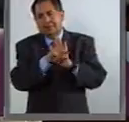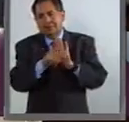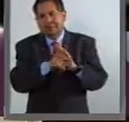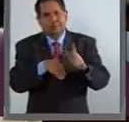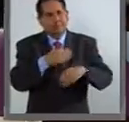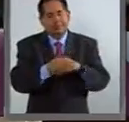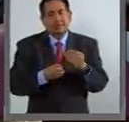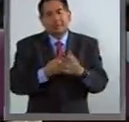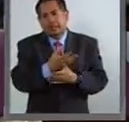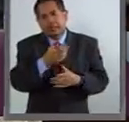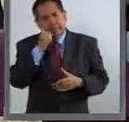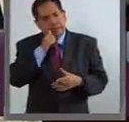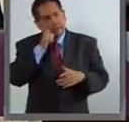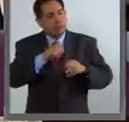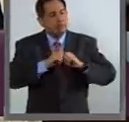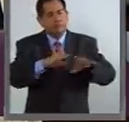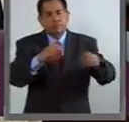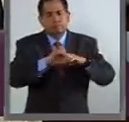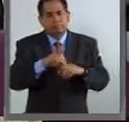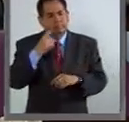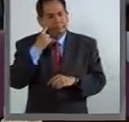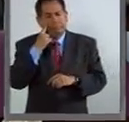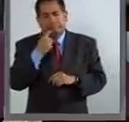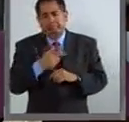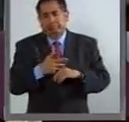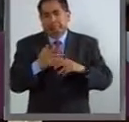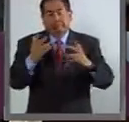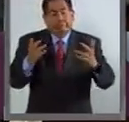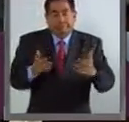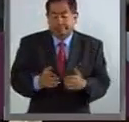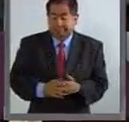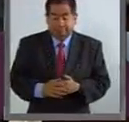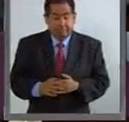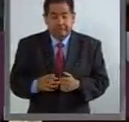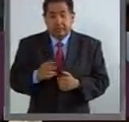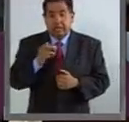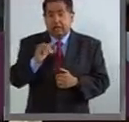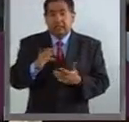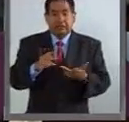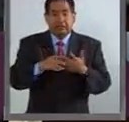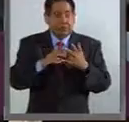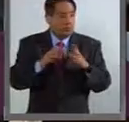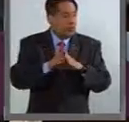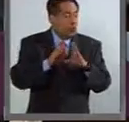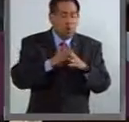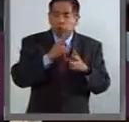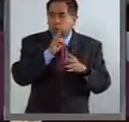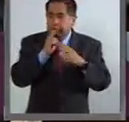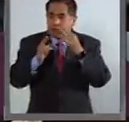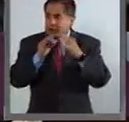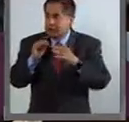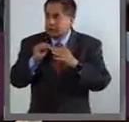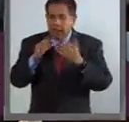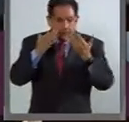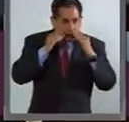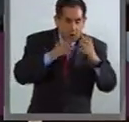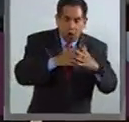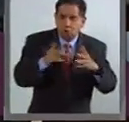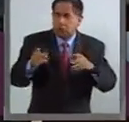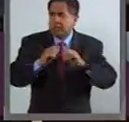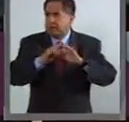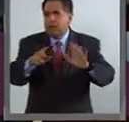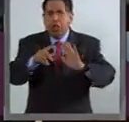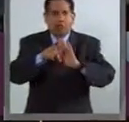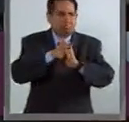confrontación, comienza a aparecer más no solamente en las búsquedas de Facebook, sino que aparecen